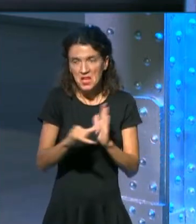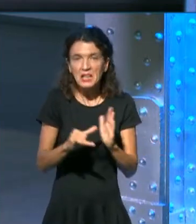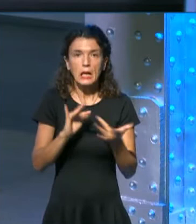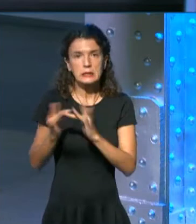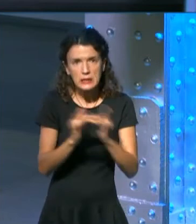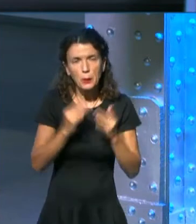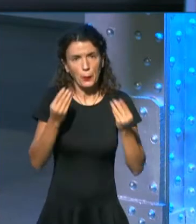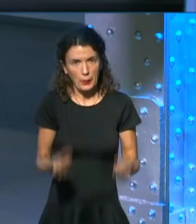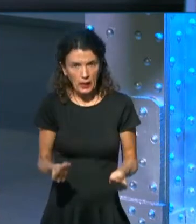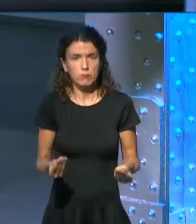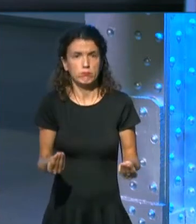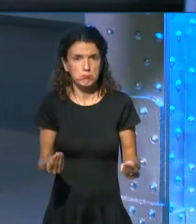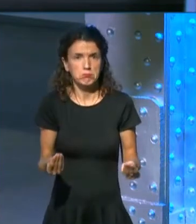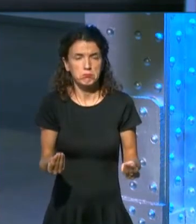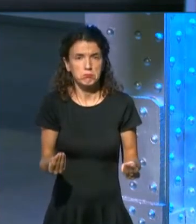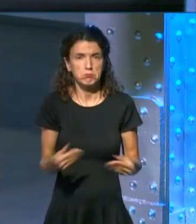iterativa